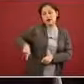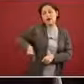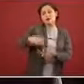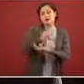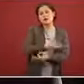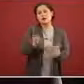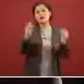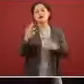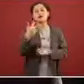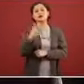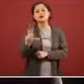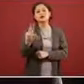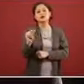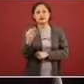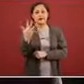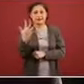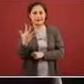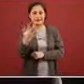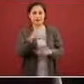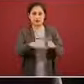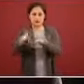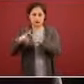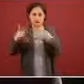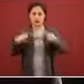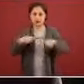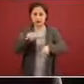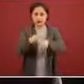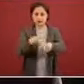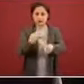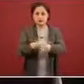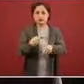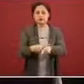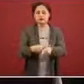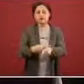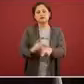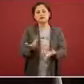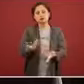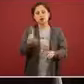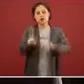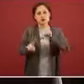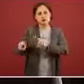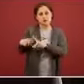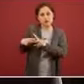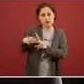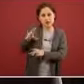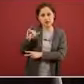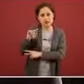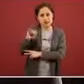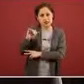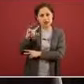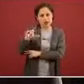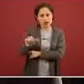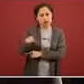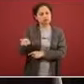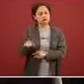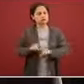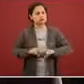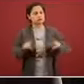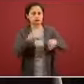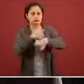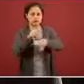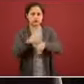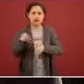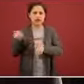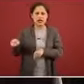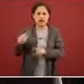casos confirmados, es decir, 6,000 casos, entendiendo el modelo Centinela, y quería saber, bueno, da un multiplicador